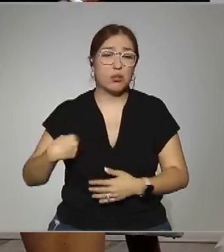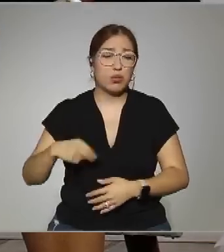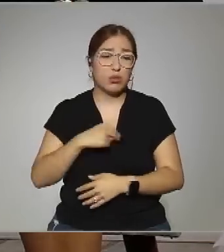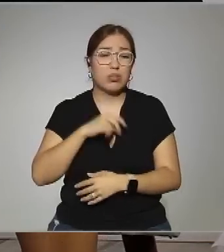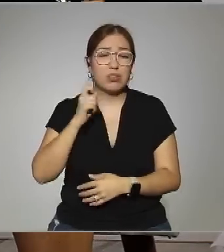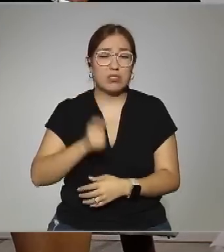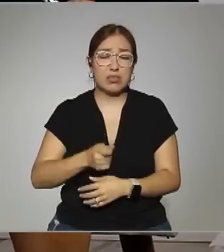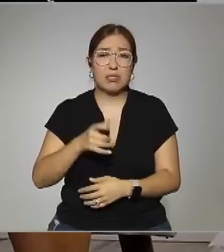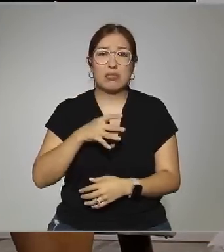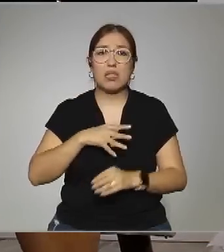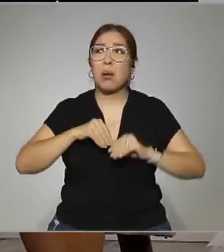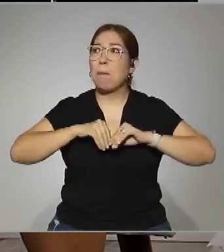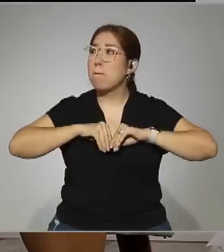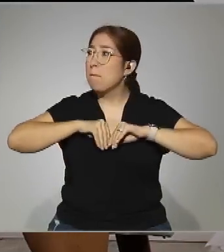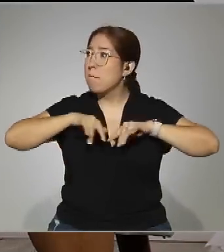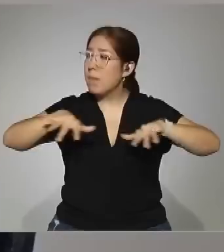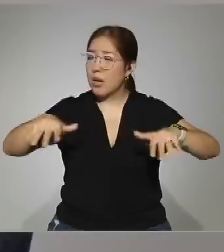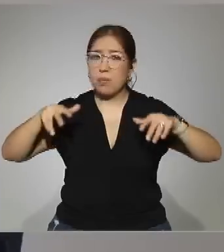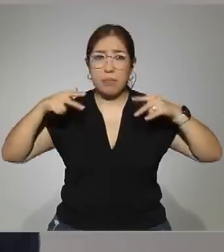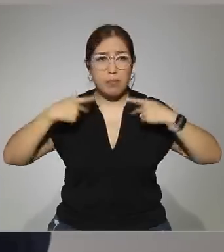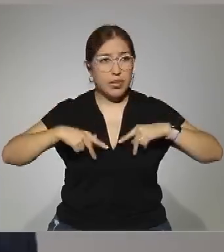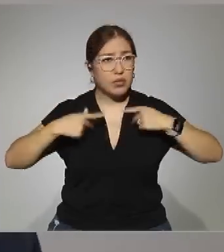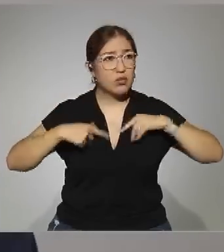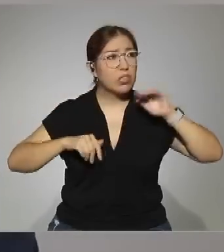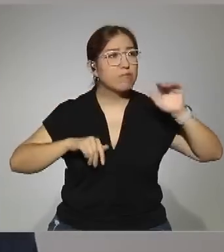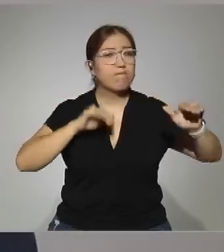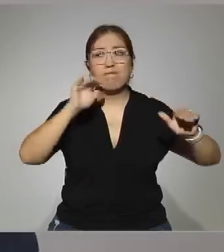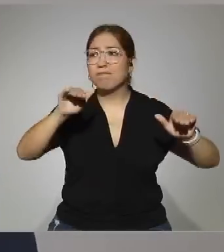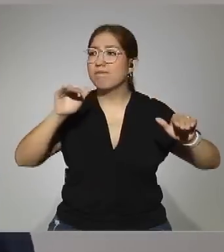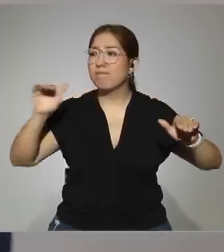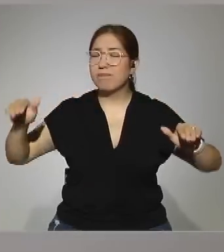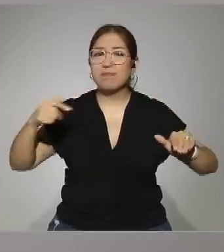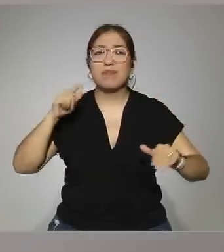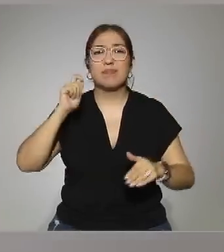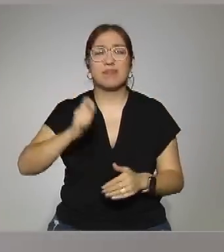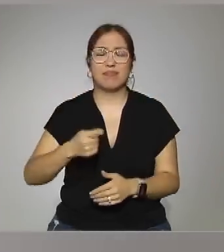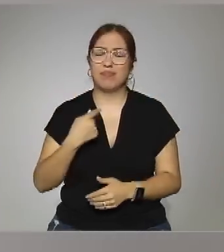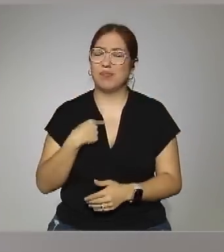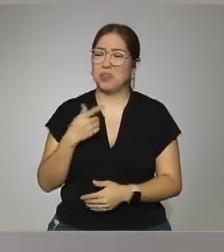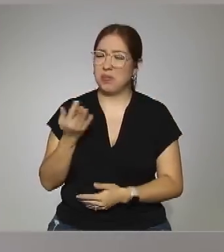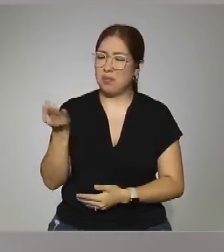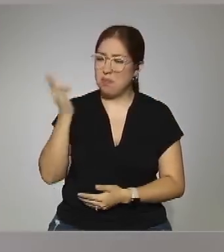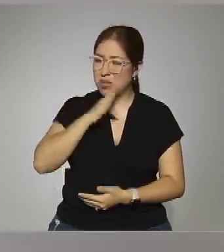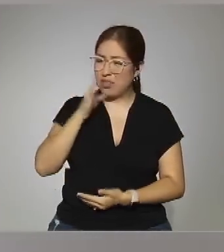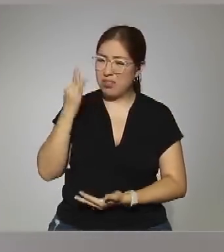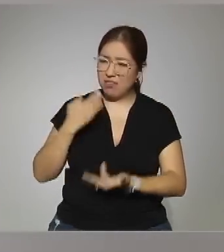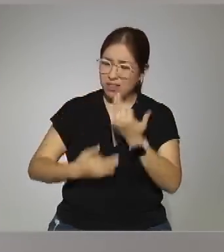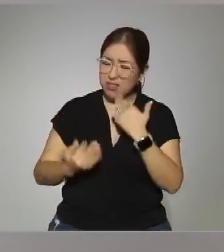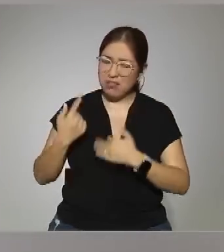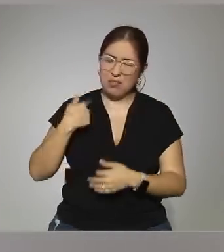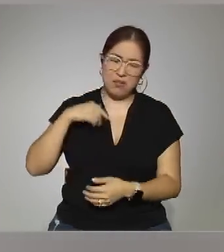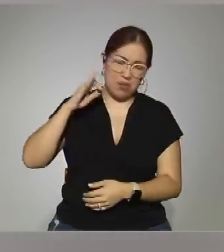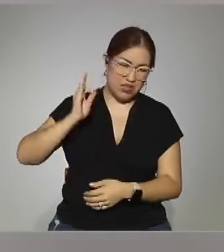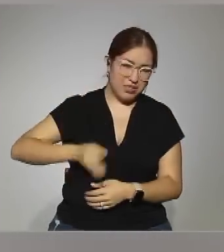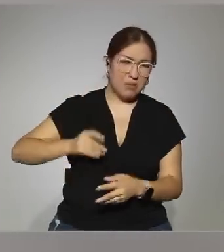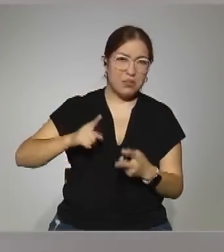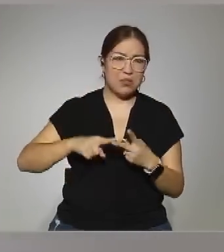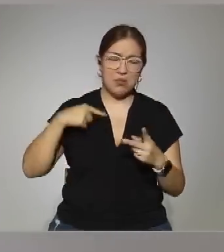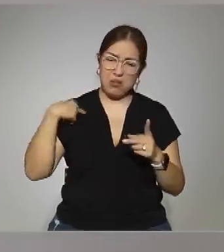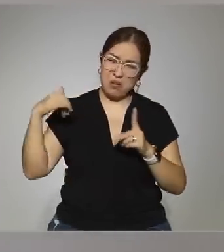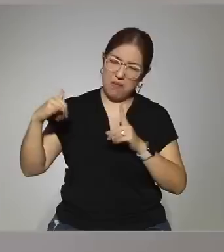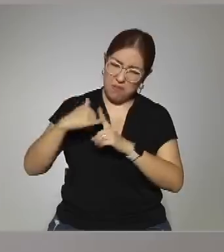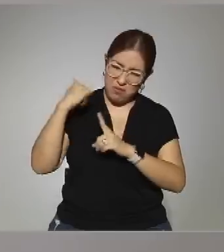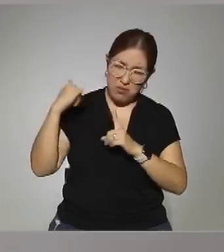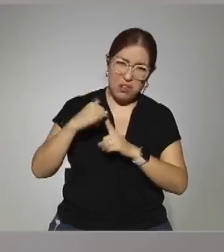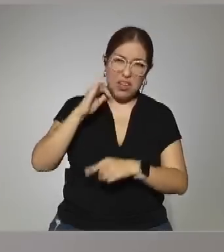mandando mensajes a las personas donde acepto incluso el maltrato, acepto el bullying, acepto que